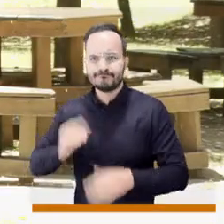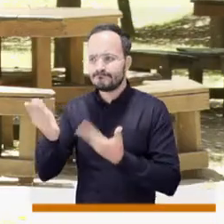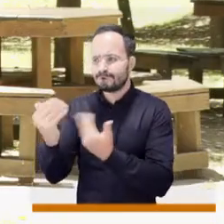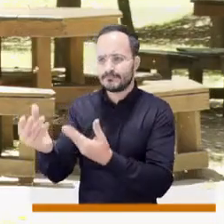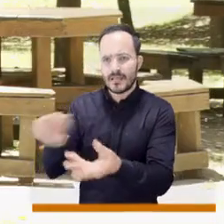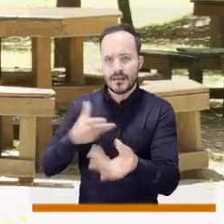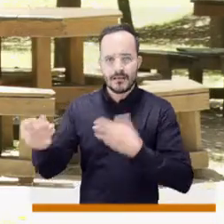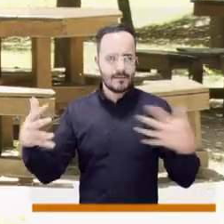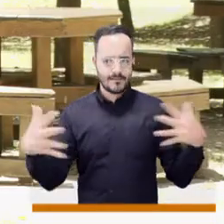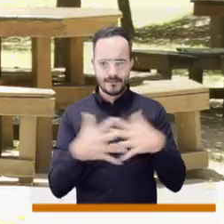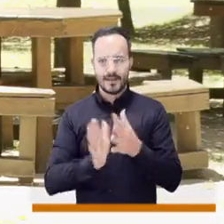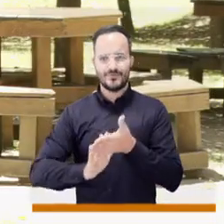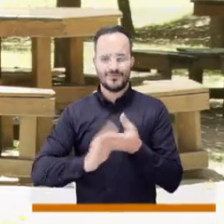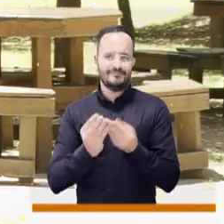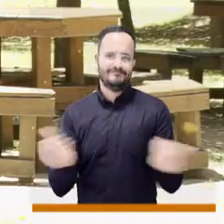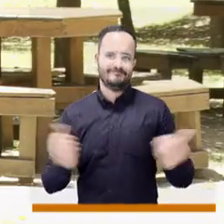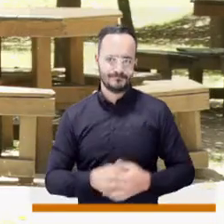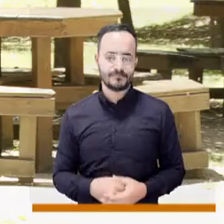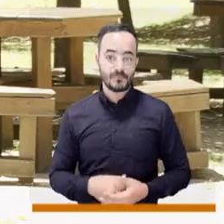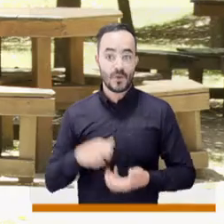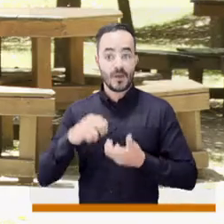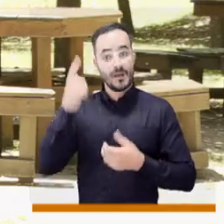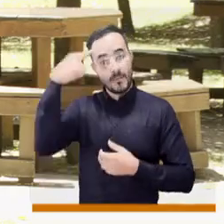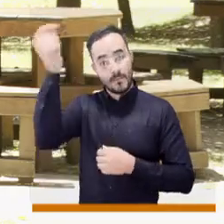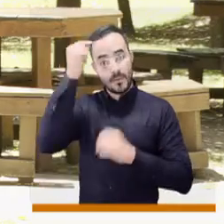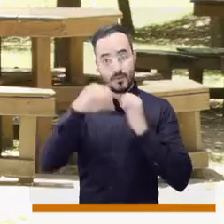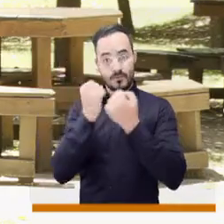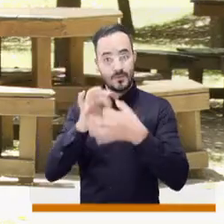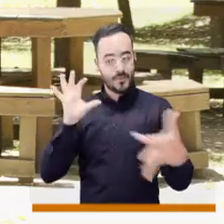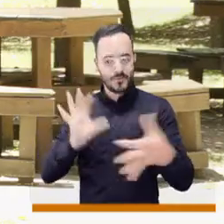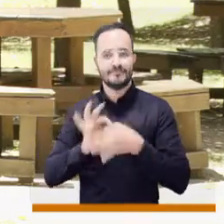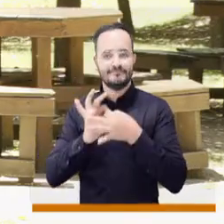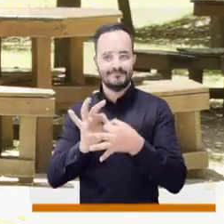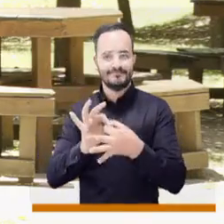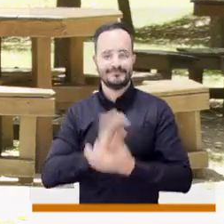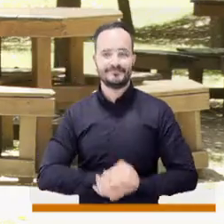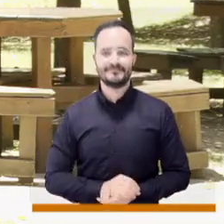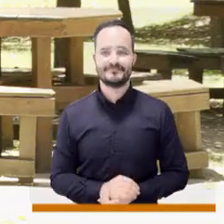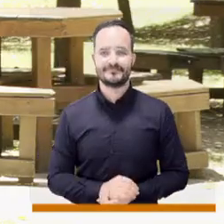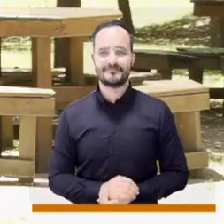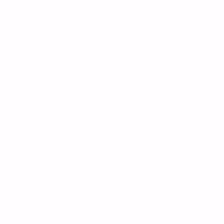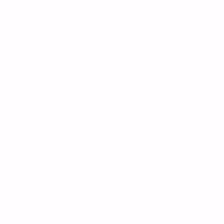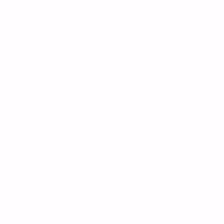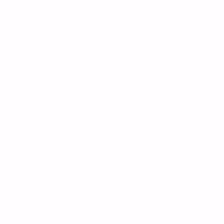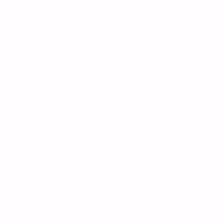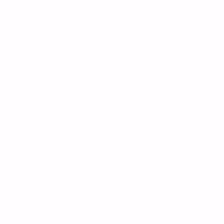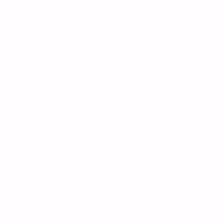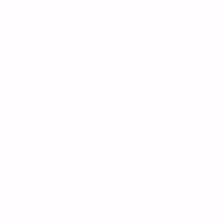comunidad para darle pronta solución a estas problemáticas. Porque el Consejo somos tú y yo.